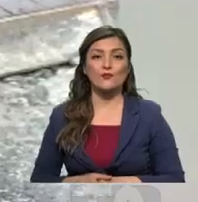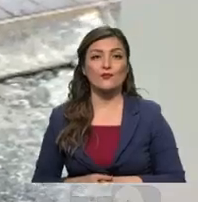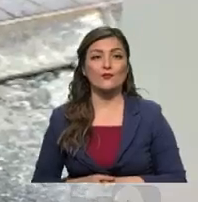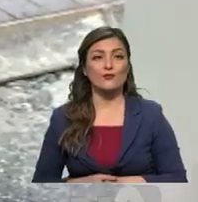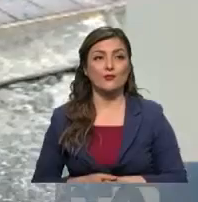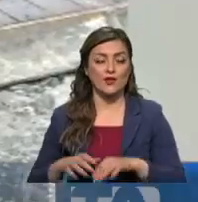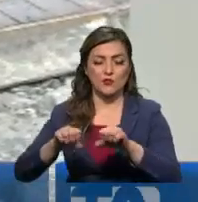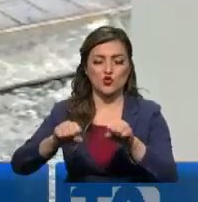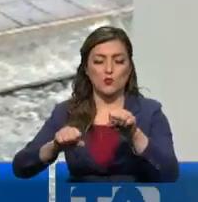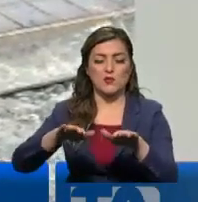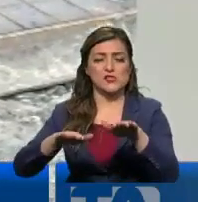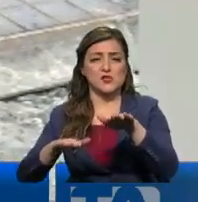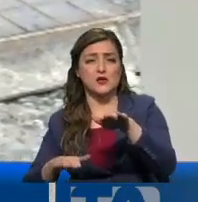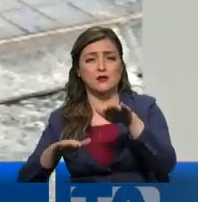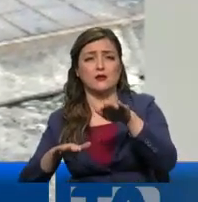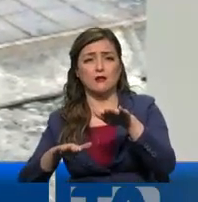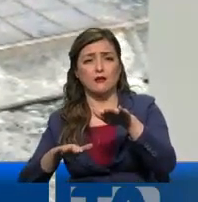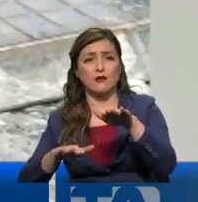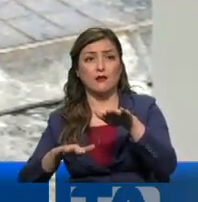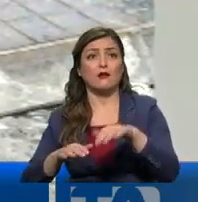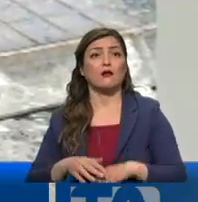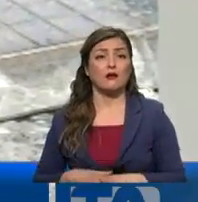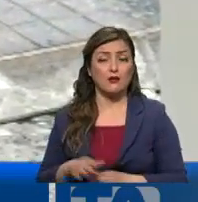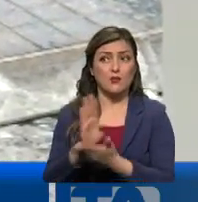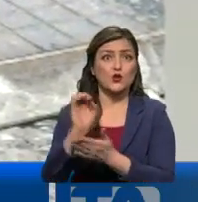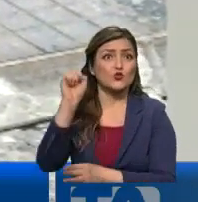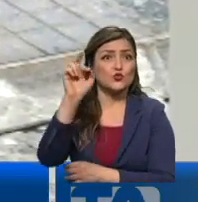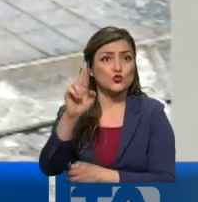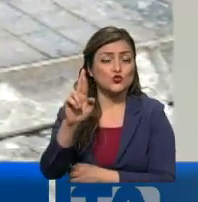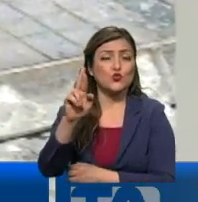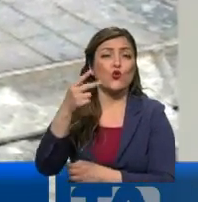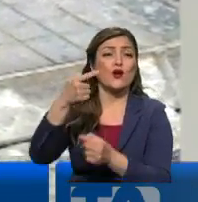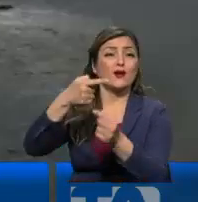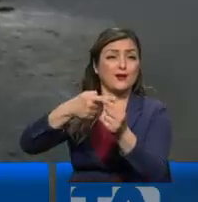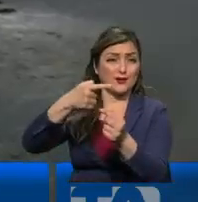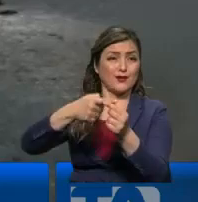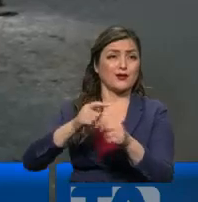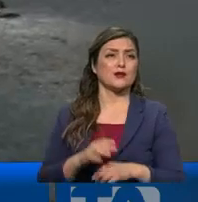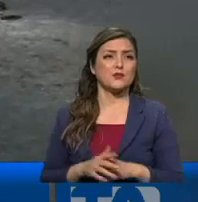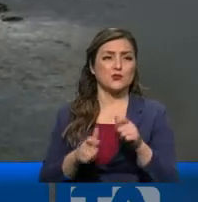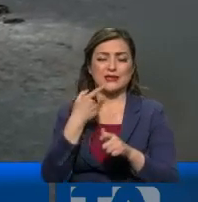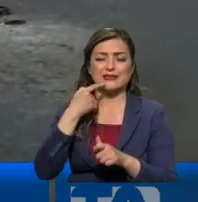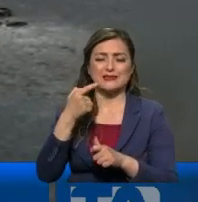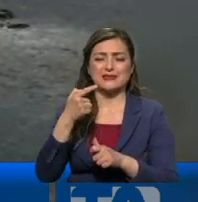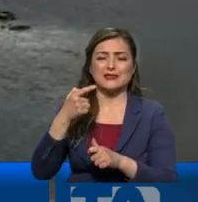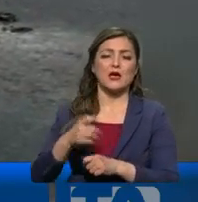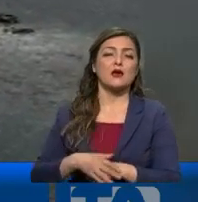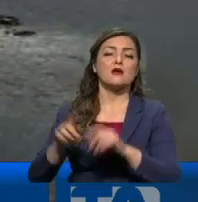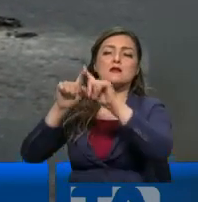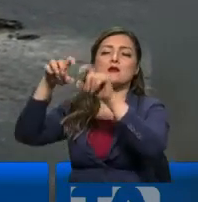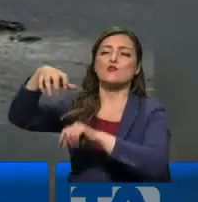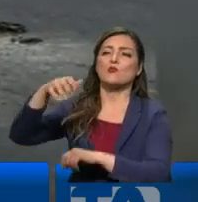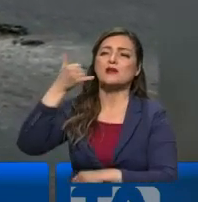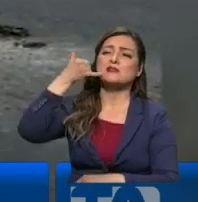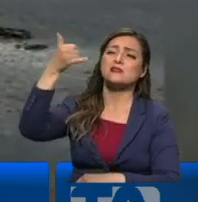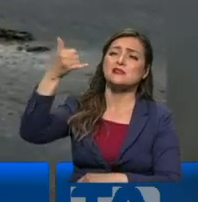Una tapa de alcantarilla está a punto de caer en el barrio Santa Rosa, en el sur de la capital. Los moradores aseguran que en varias ocasiones llamaron a la empresa de agua potable